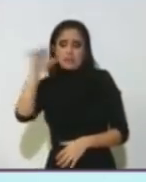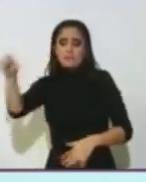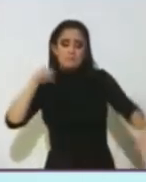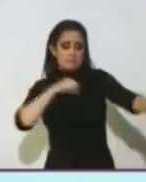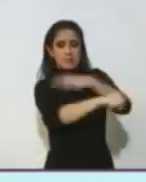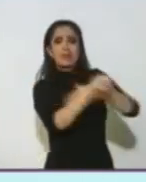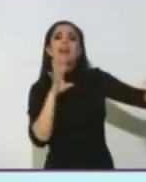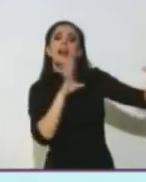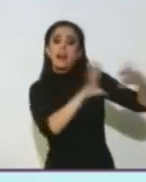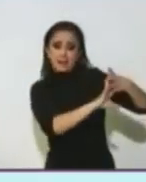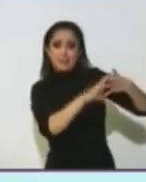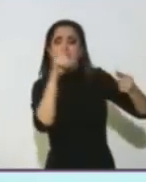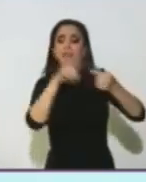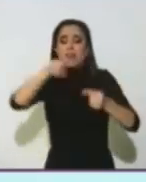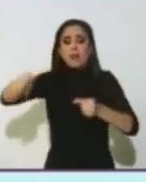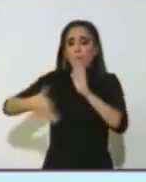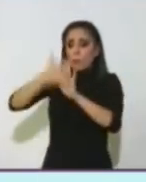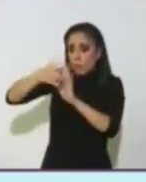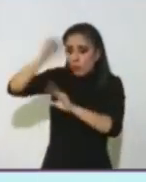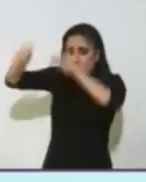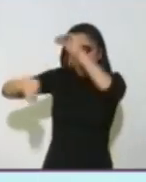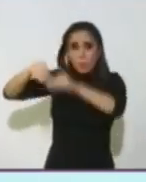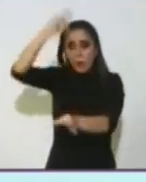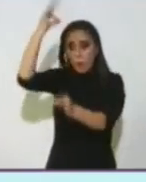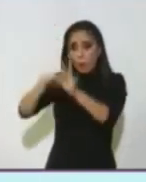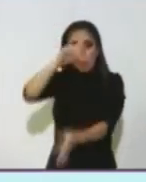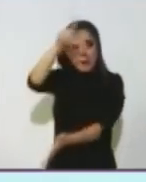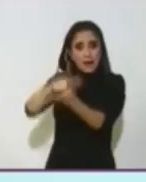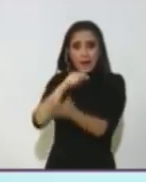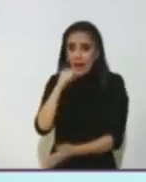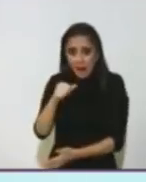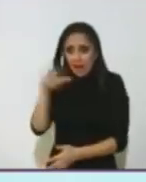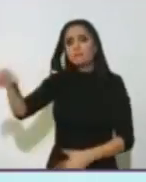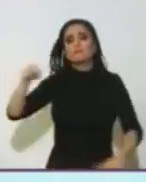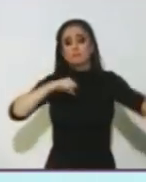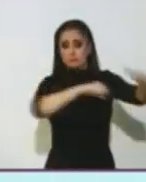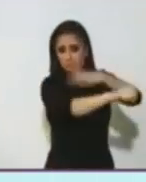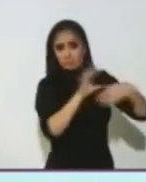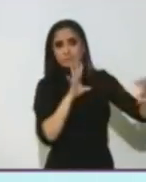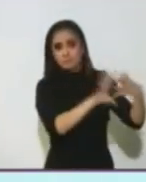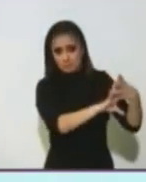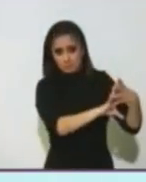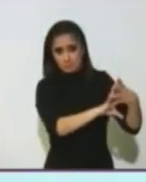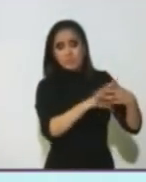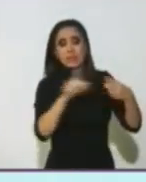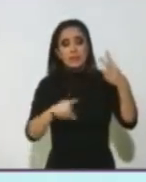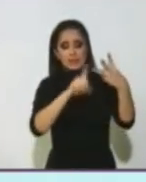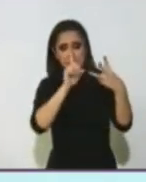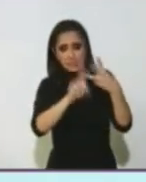responsables de obra que no cumplan con la ley en tercer lugar voy a impulsar un programa de formalización